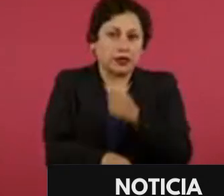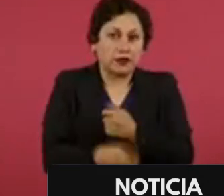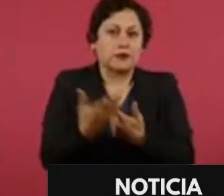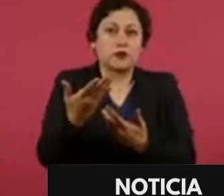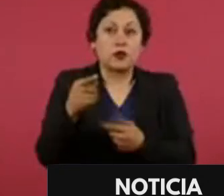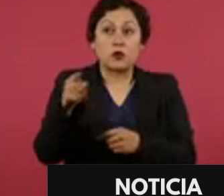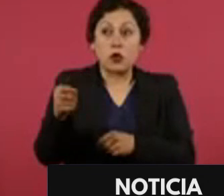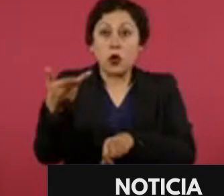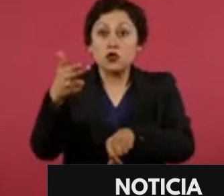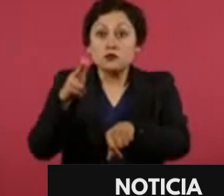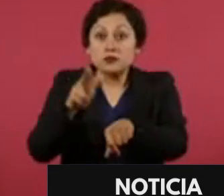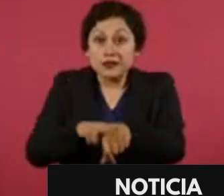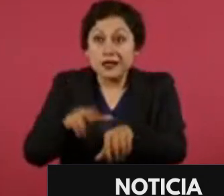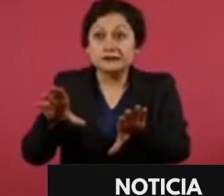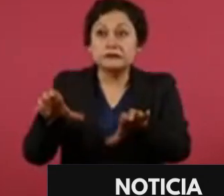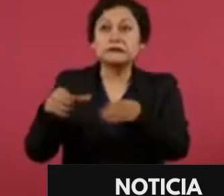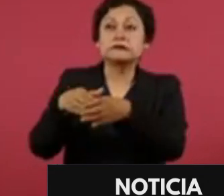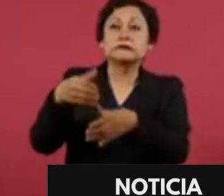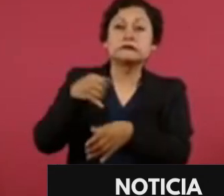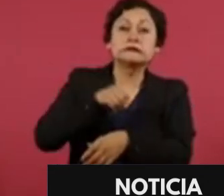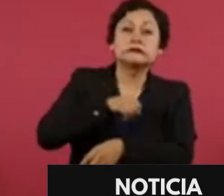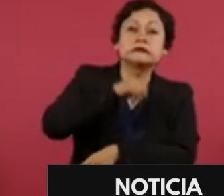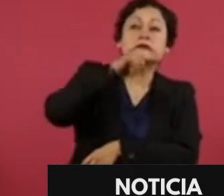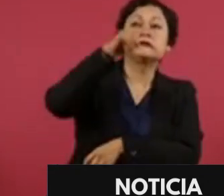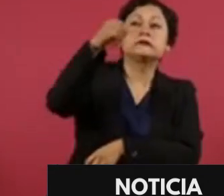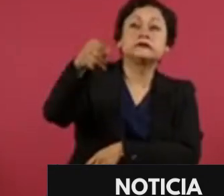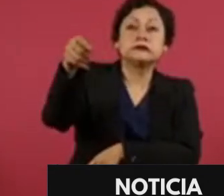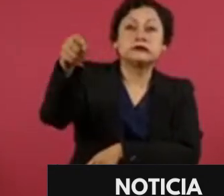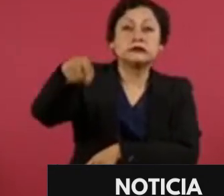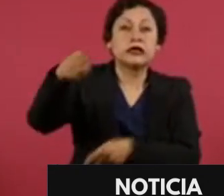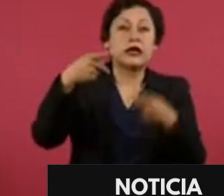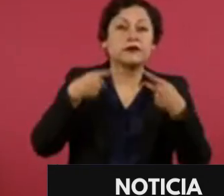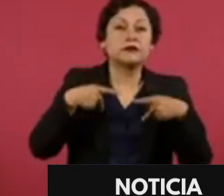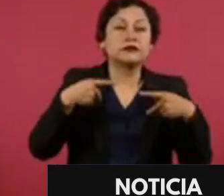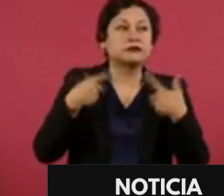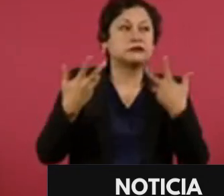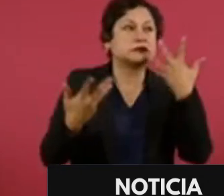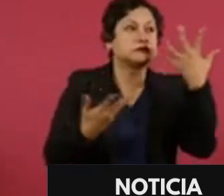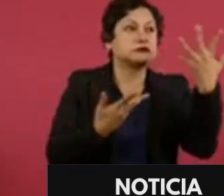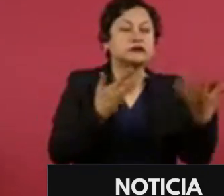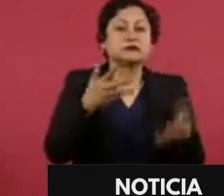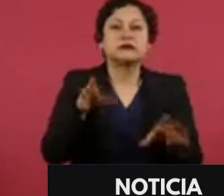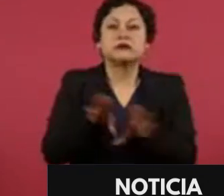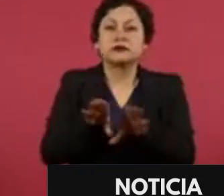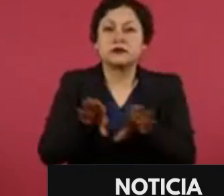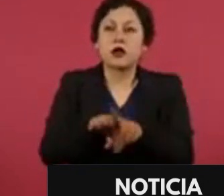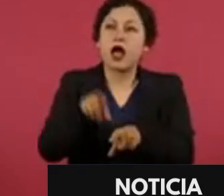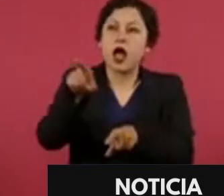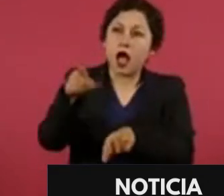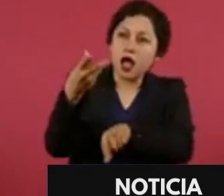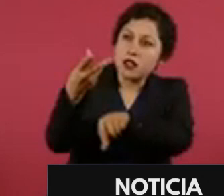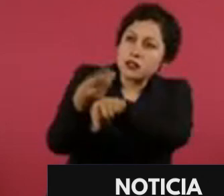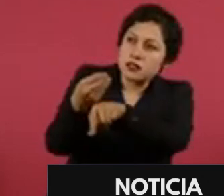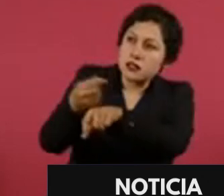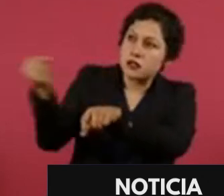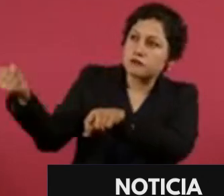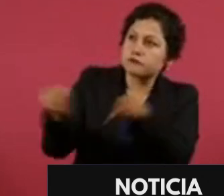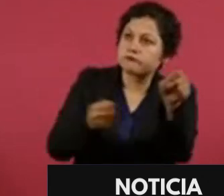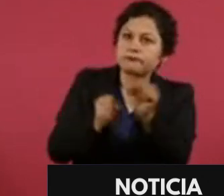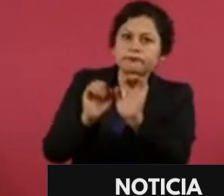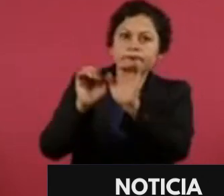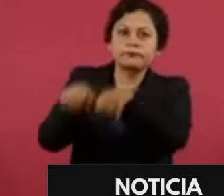comunitarios que están en zonas muy apartadas. Que el hospital lo sea, es decir, que el hospital pueda llevar a cabo una